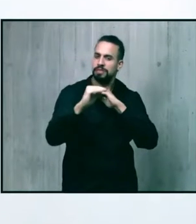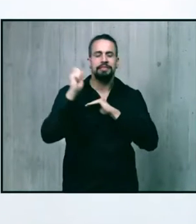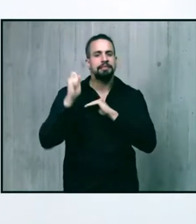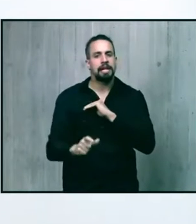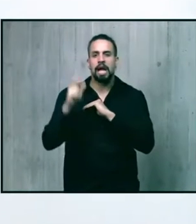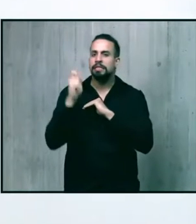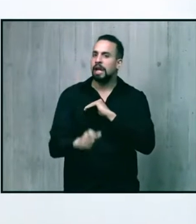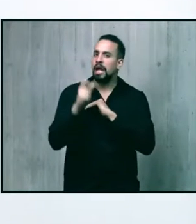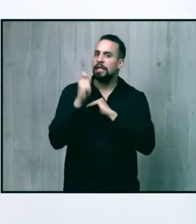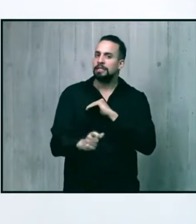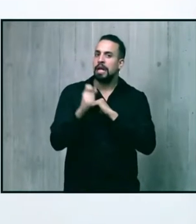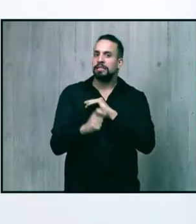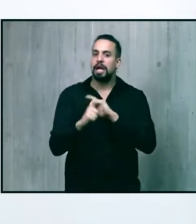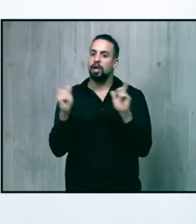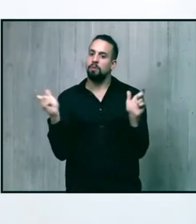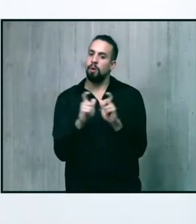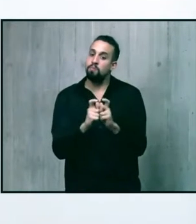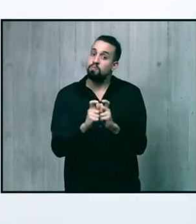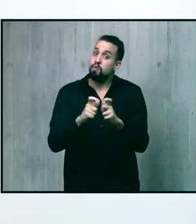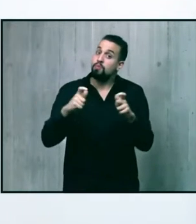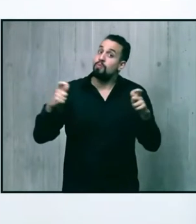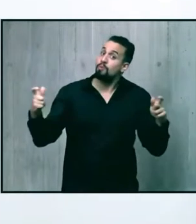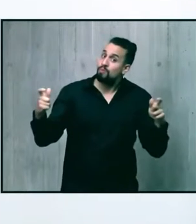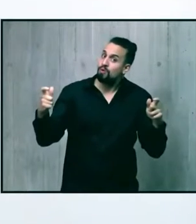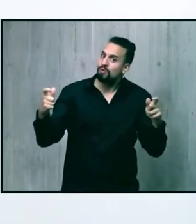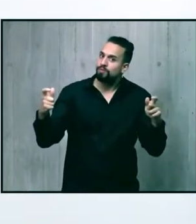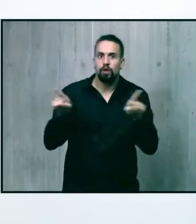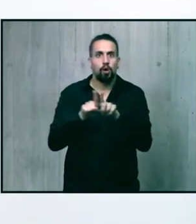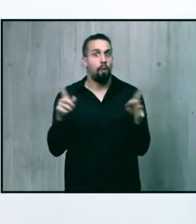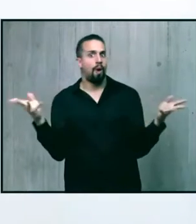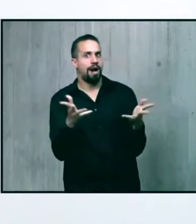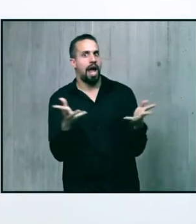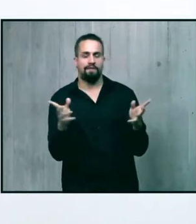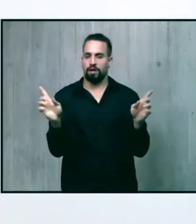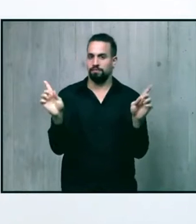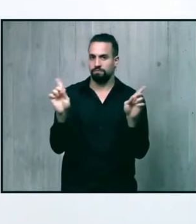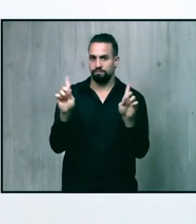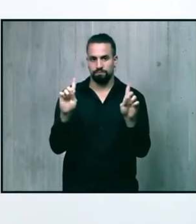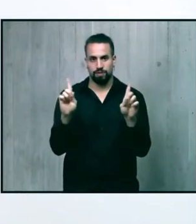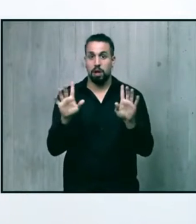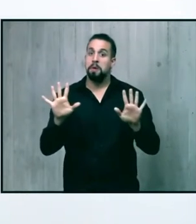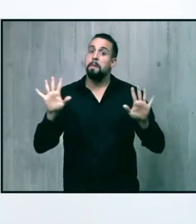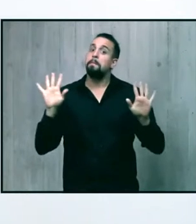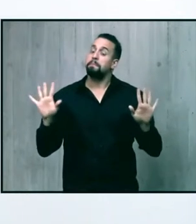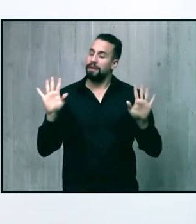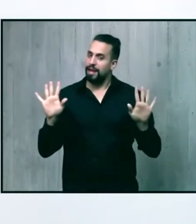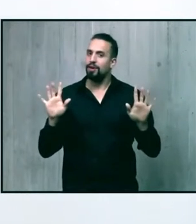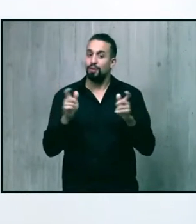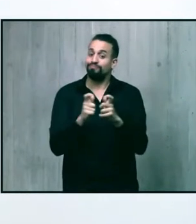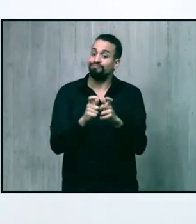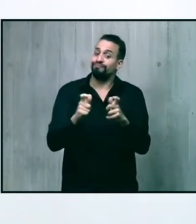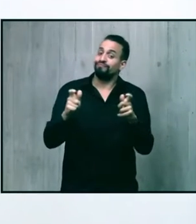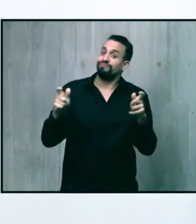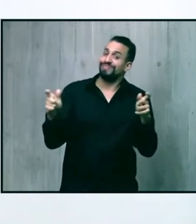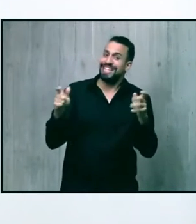persistente en un incremento que no es ni mucho menos alarmante, por supuesto, pero que siempre está en la